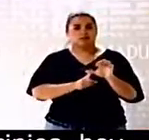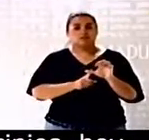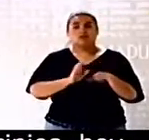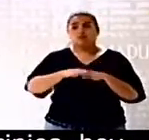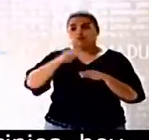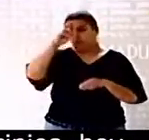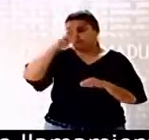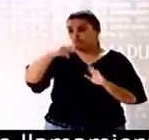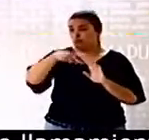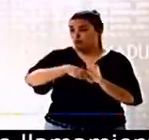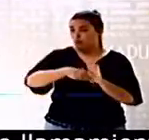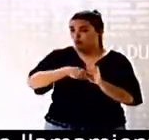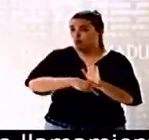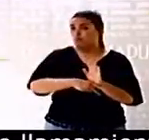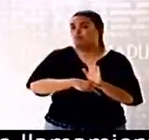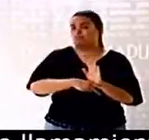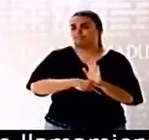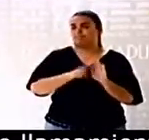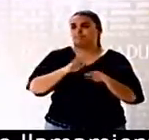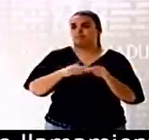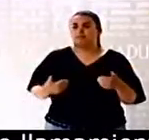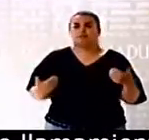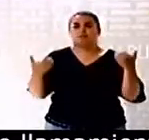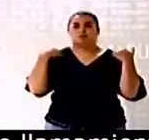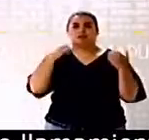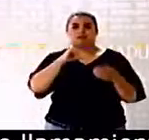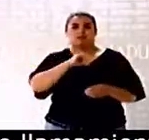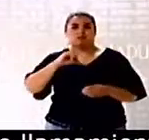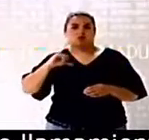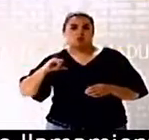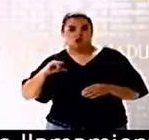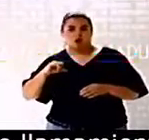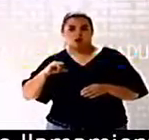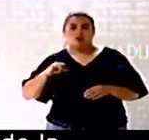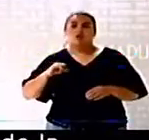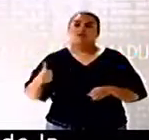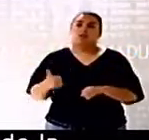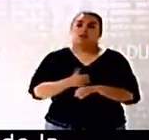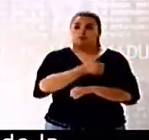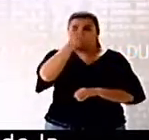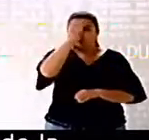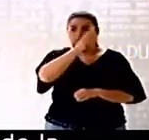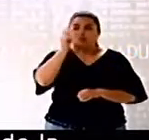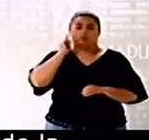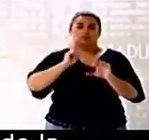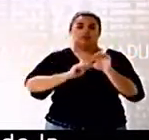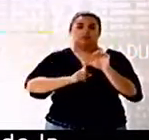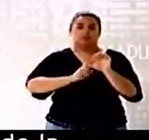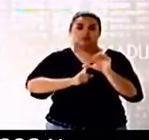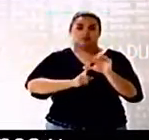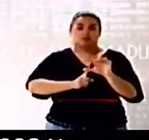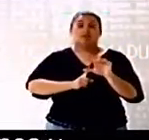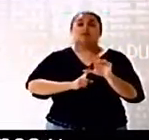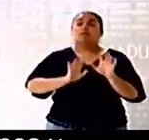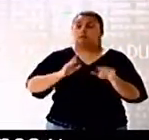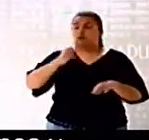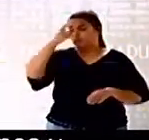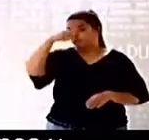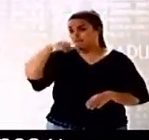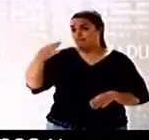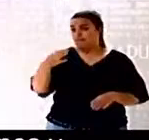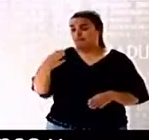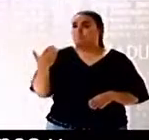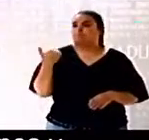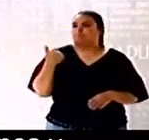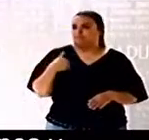de las normas, desde la responsabilidad individual de cada uno de los ciudadanos y ciudadanas de Extremadura, sabiendo que tenemos ya una